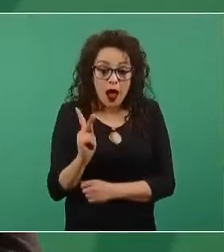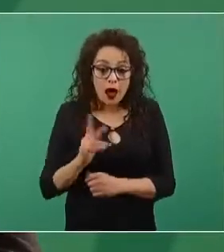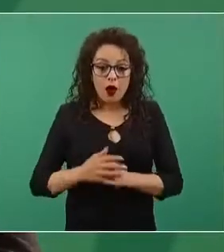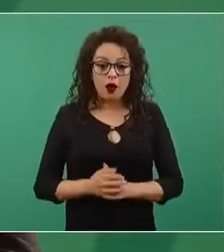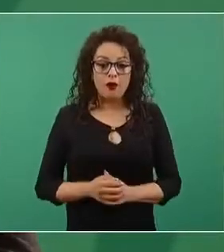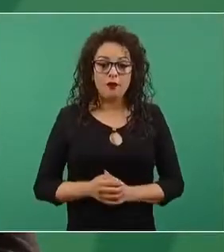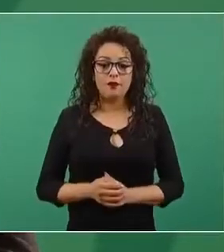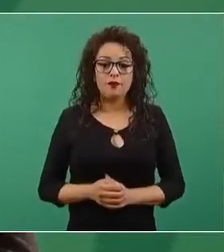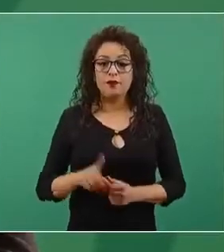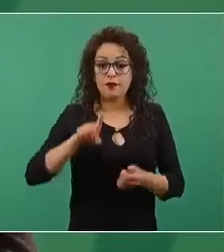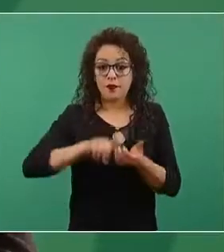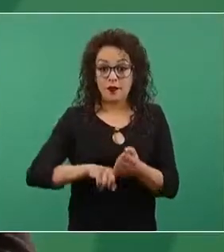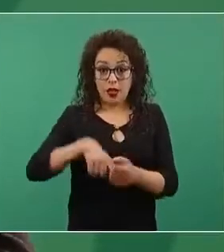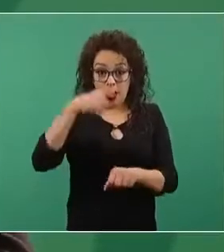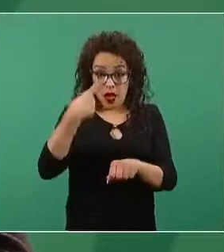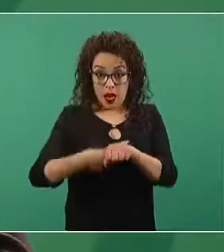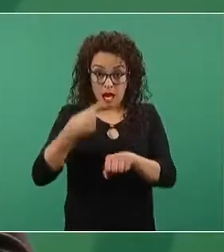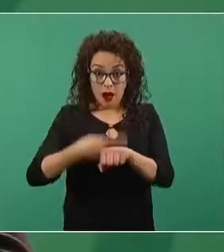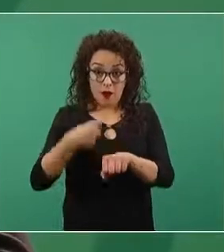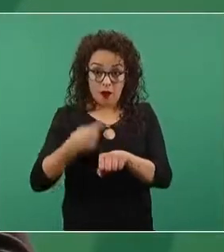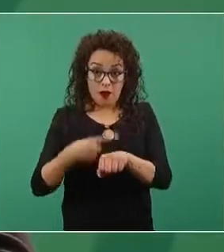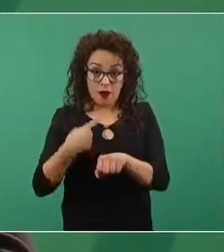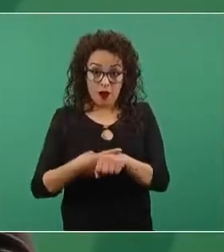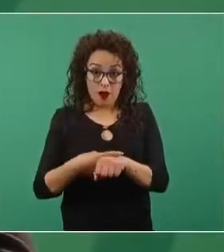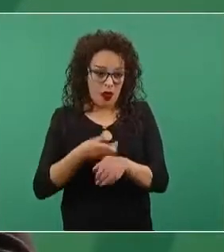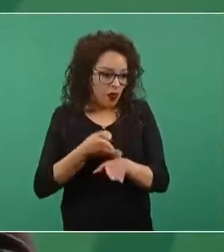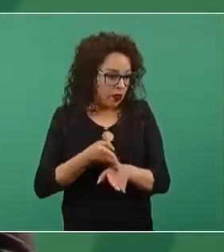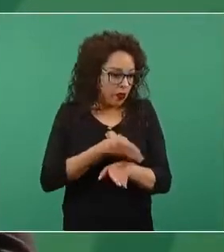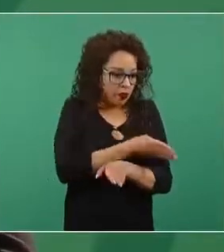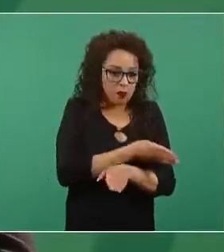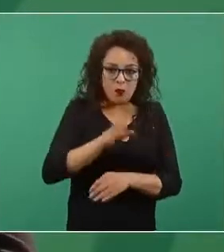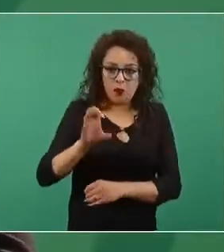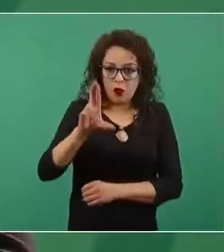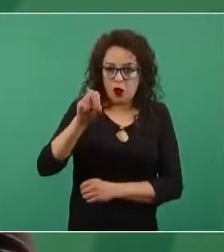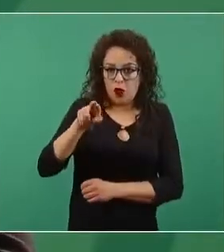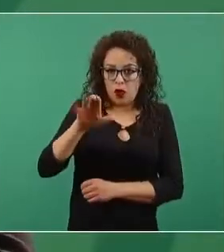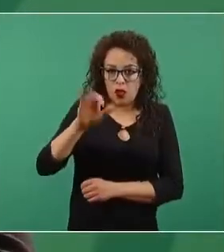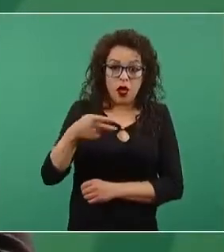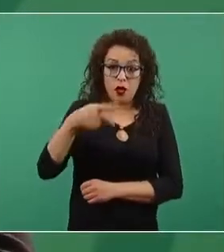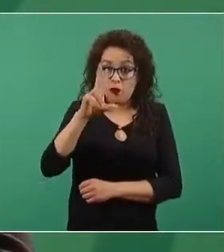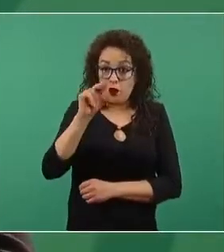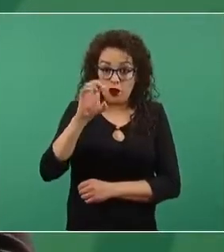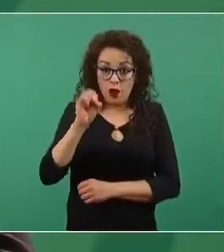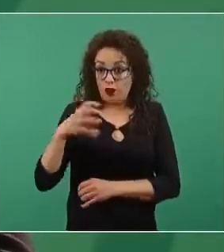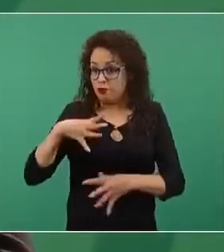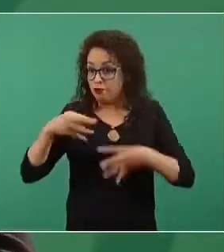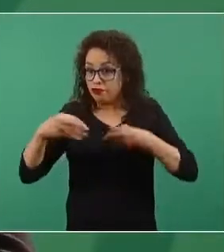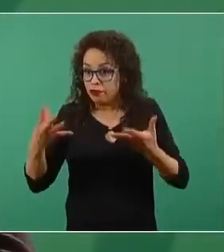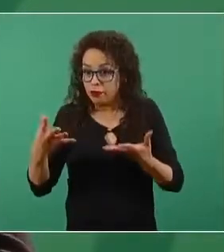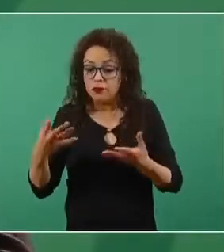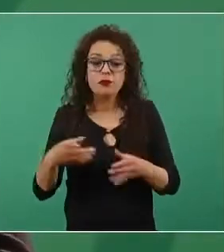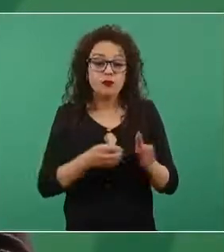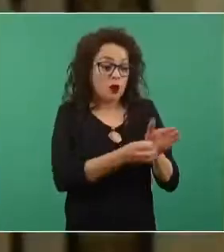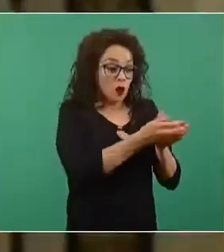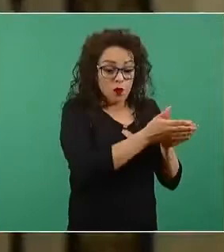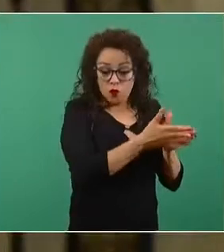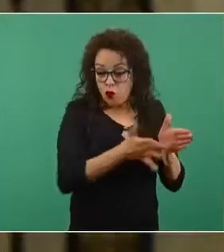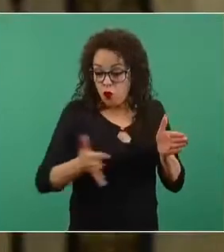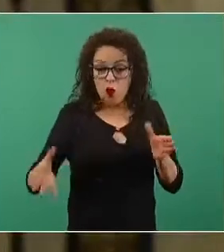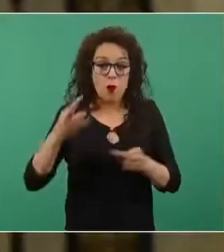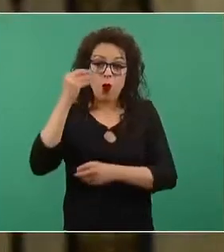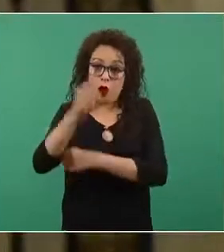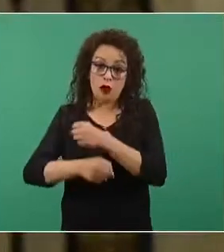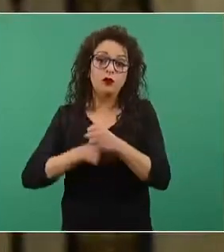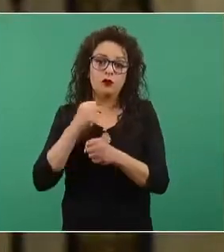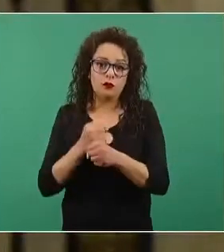una enfermedad crónica no transmisible, ¿no? Sí se genera a lo largo de los años, o sea, no es en 3 meses, pues,